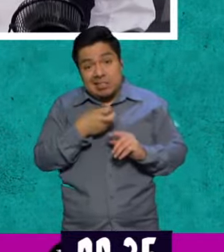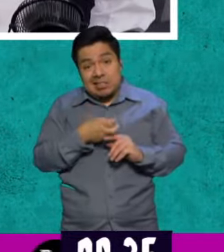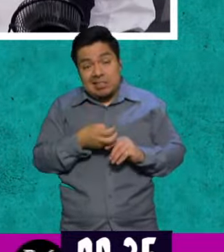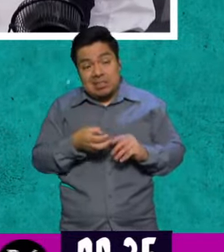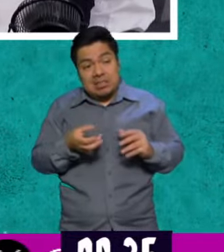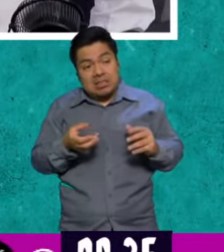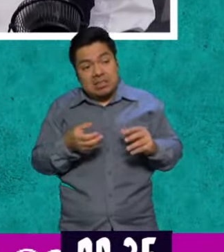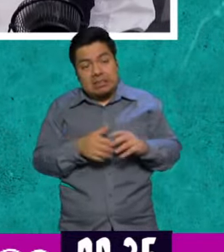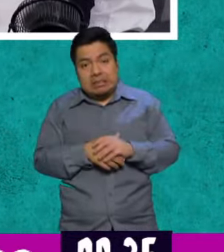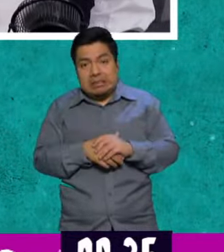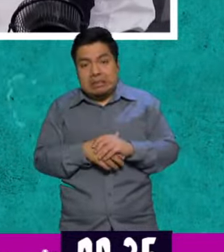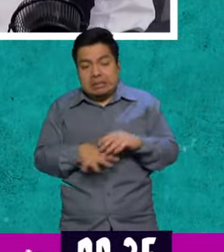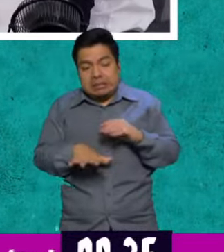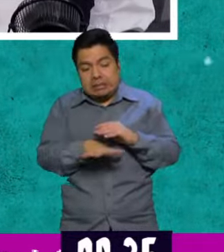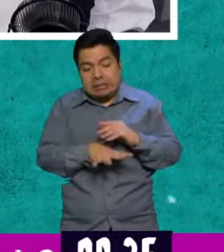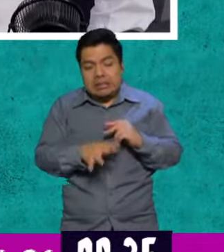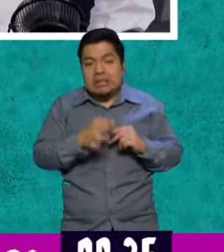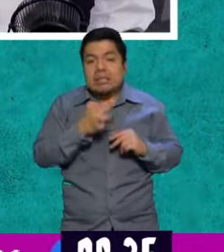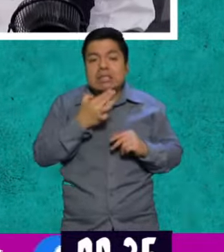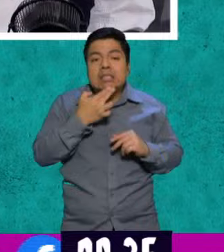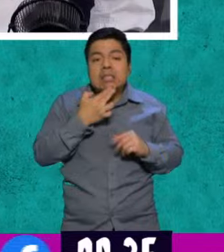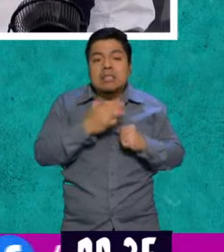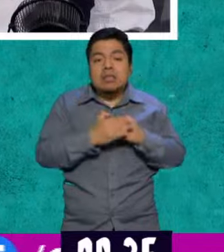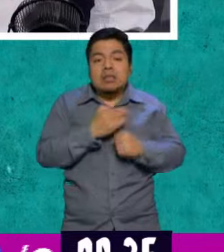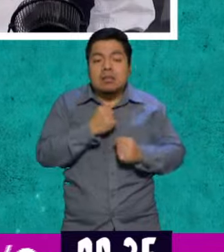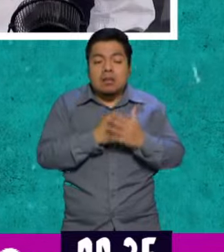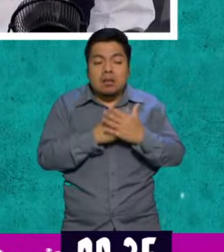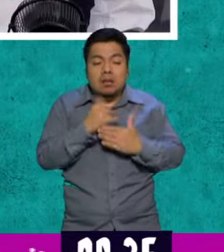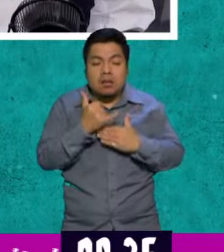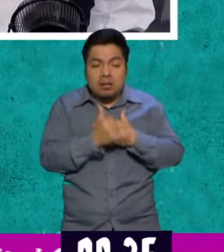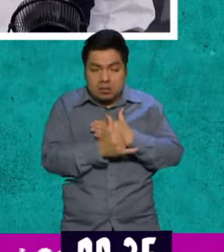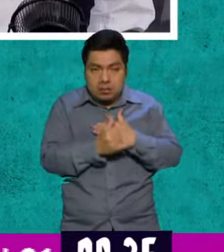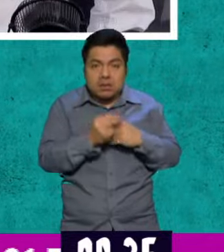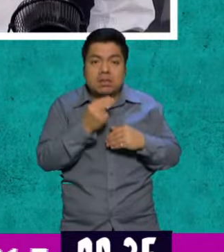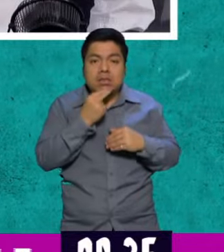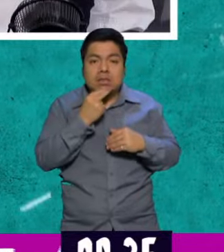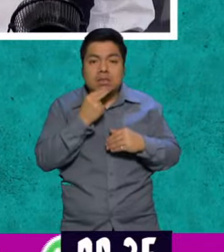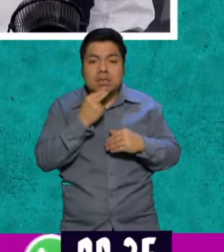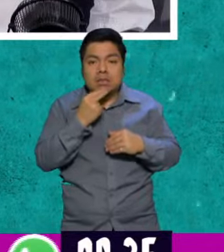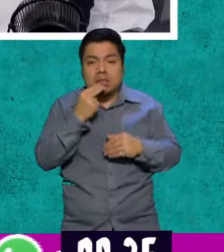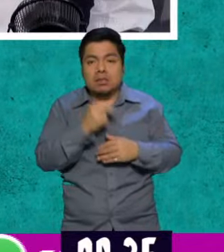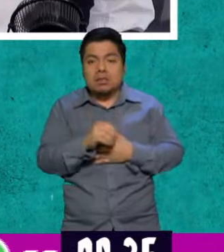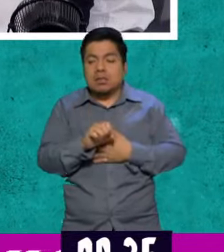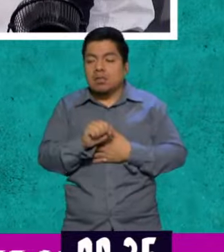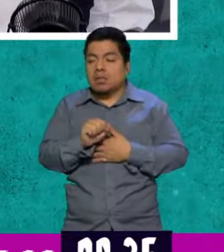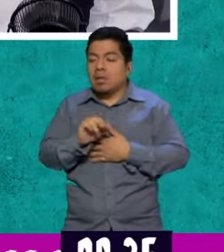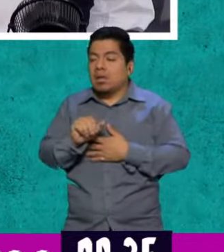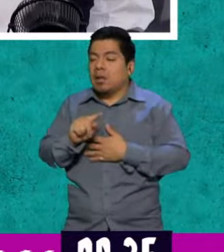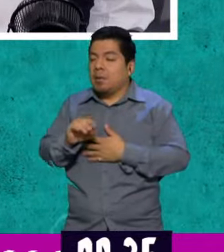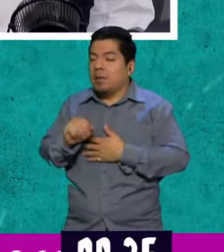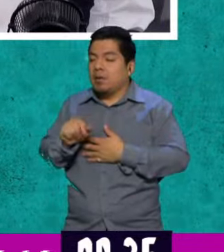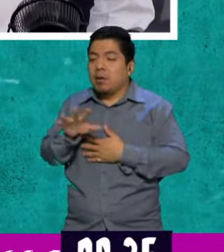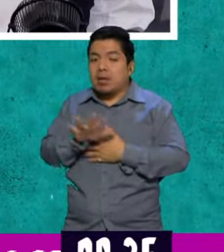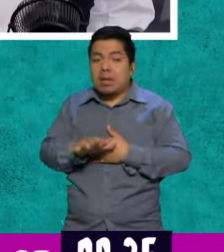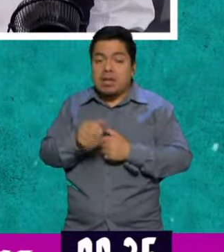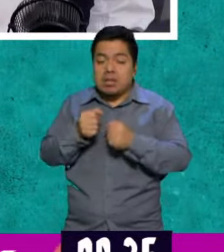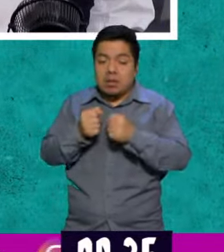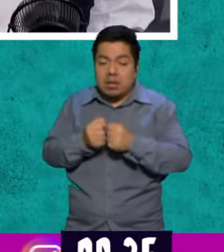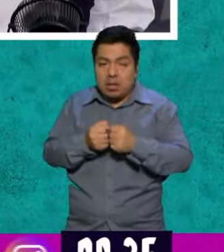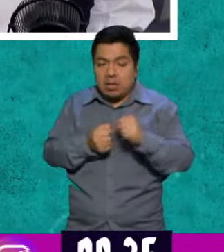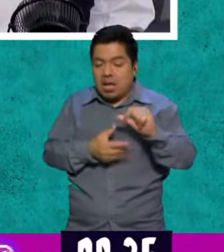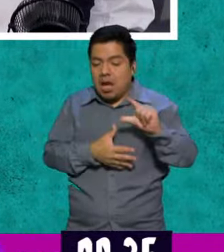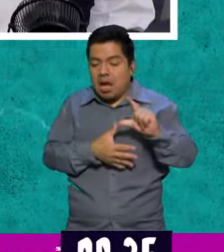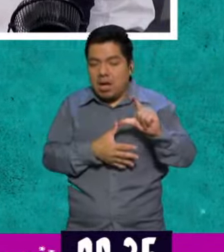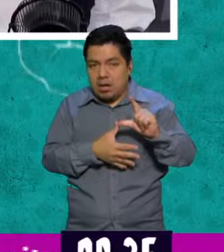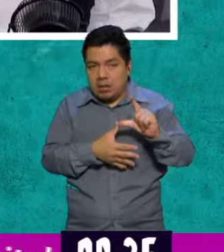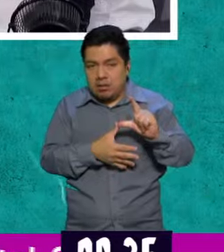este sector para generar un proyecto de lo que se llama securitización de América Latina. A partir de